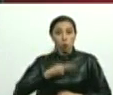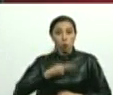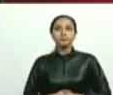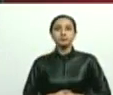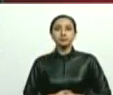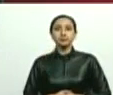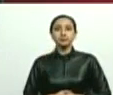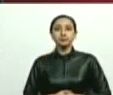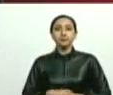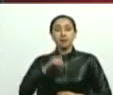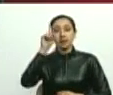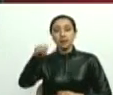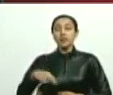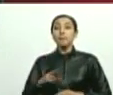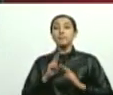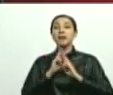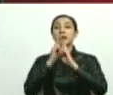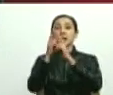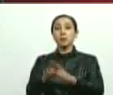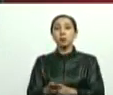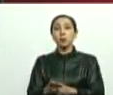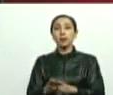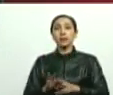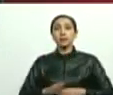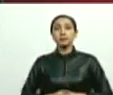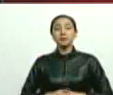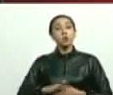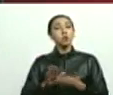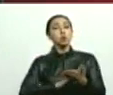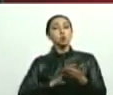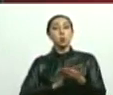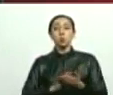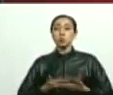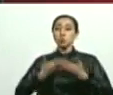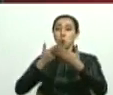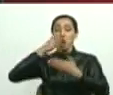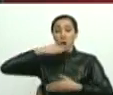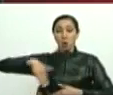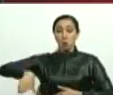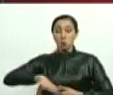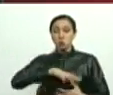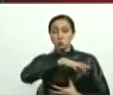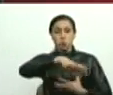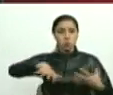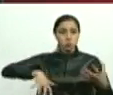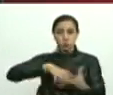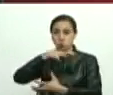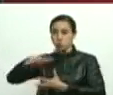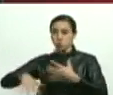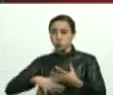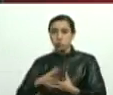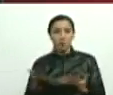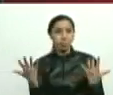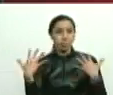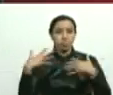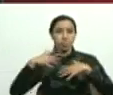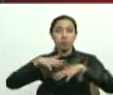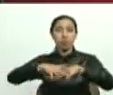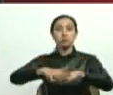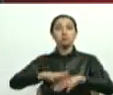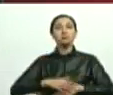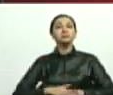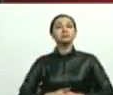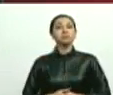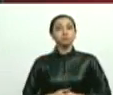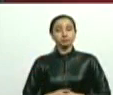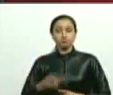por la respuesta con soluciones al pueblo, a sus problemas. Es una combinación,